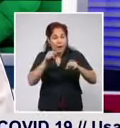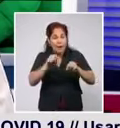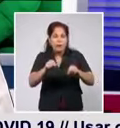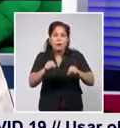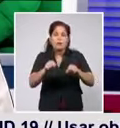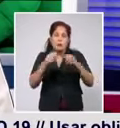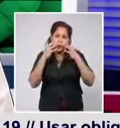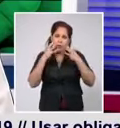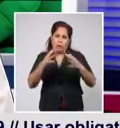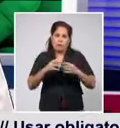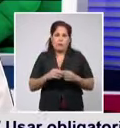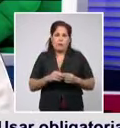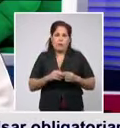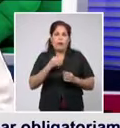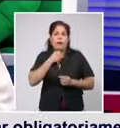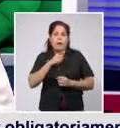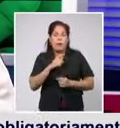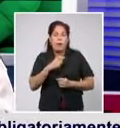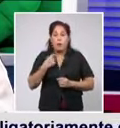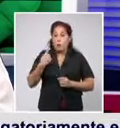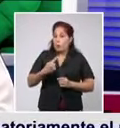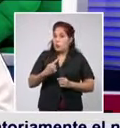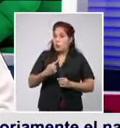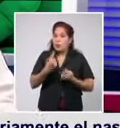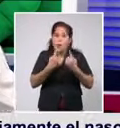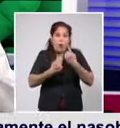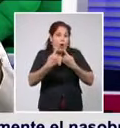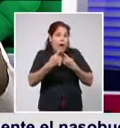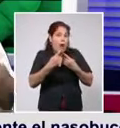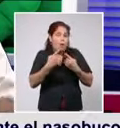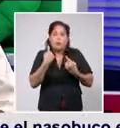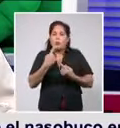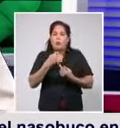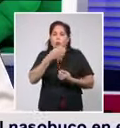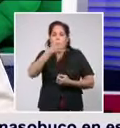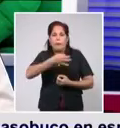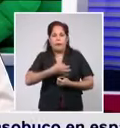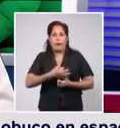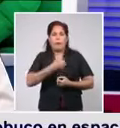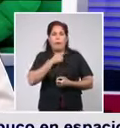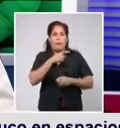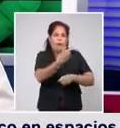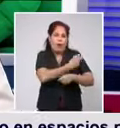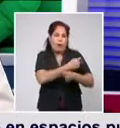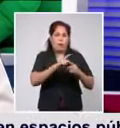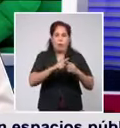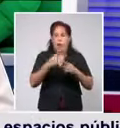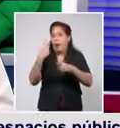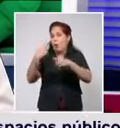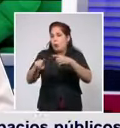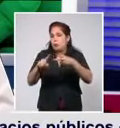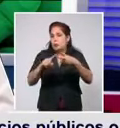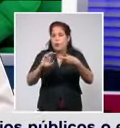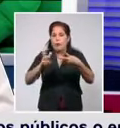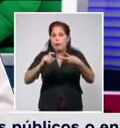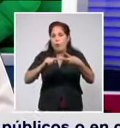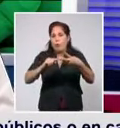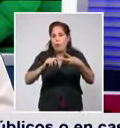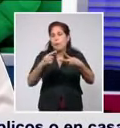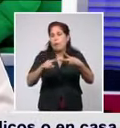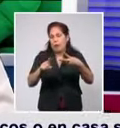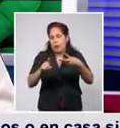por las que, fíjense, por donde quiera que lo cojamos, o bien por la vacuna, o bien por el hecho de